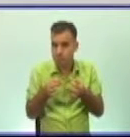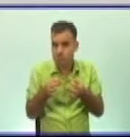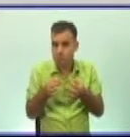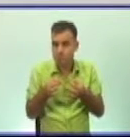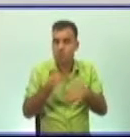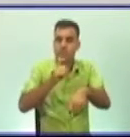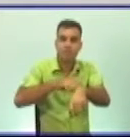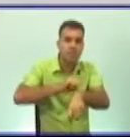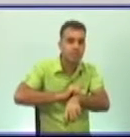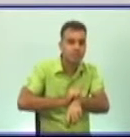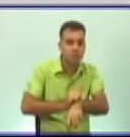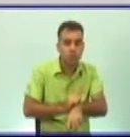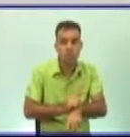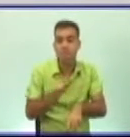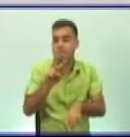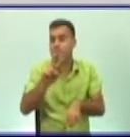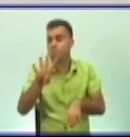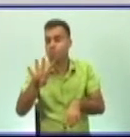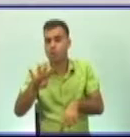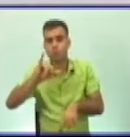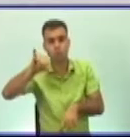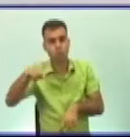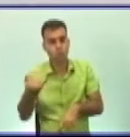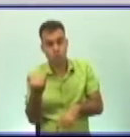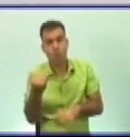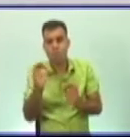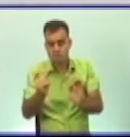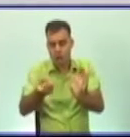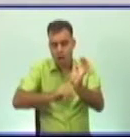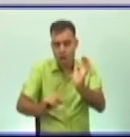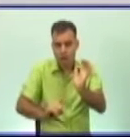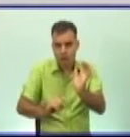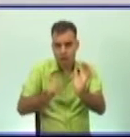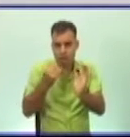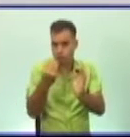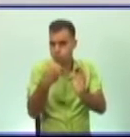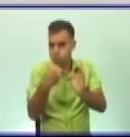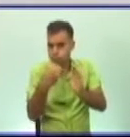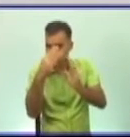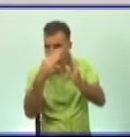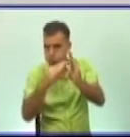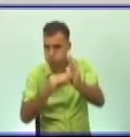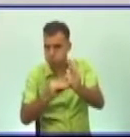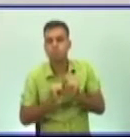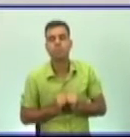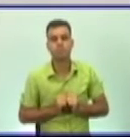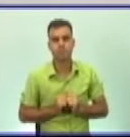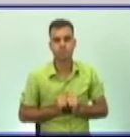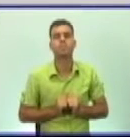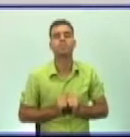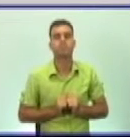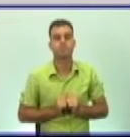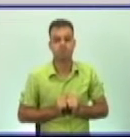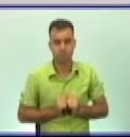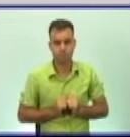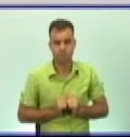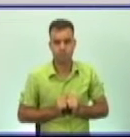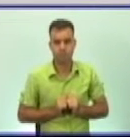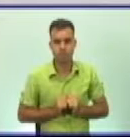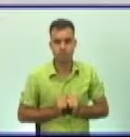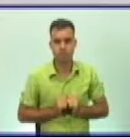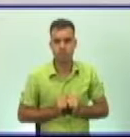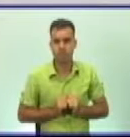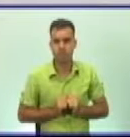disipan 24 joules en forma de energía. Entonces, en este caso,